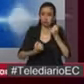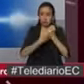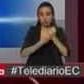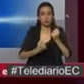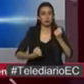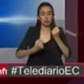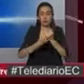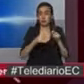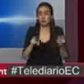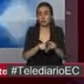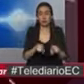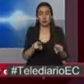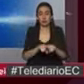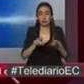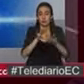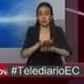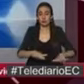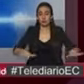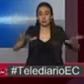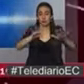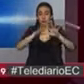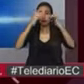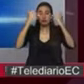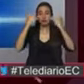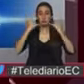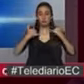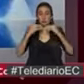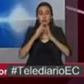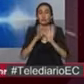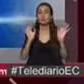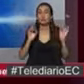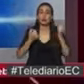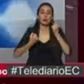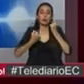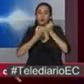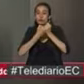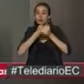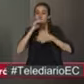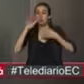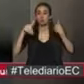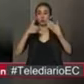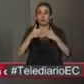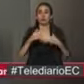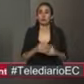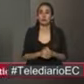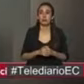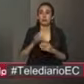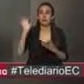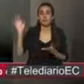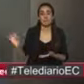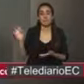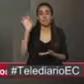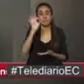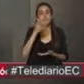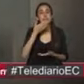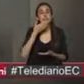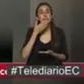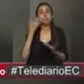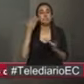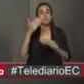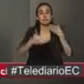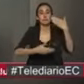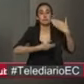en la misma situación. Este es el momento de ayudar. Todos tenemos que poner nuestro grano de arena. El representante de la empresa hace un llamado para que